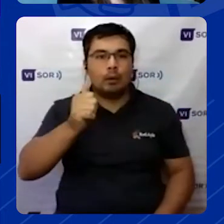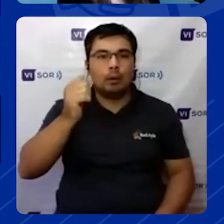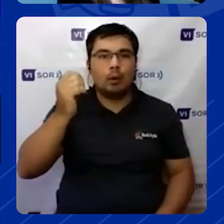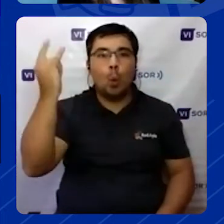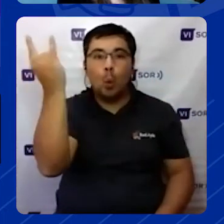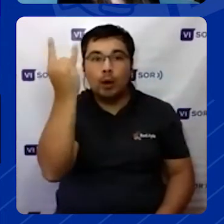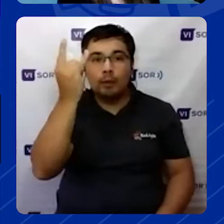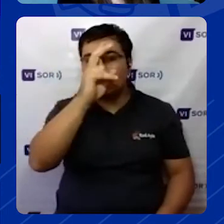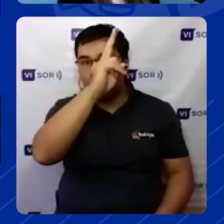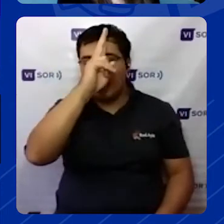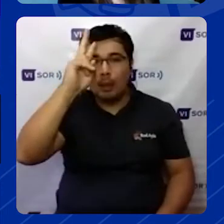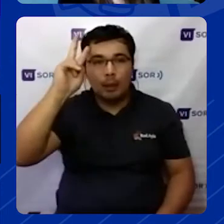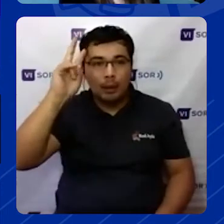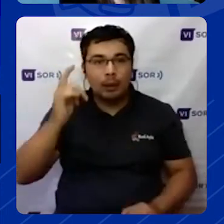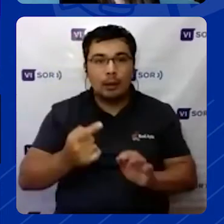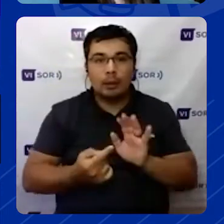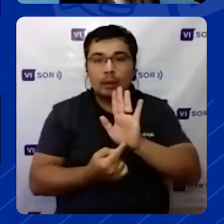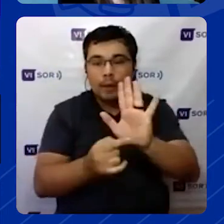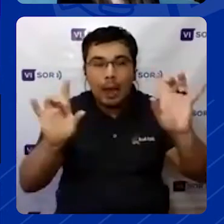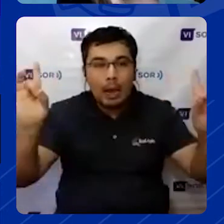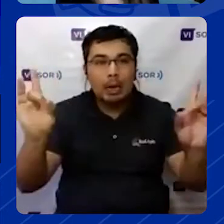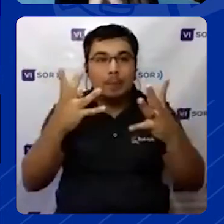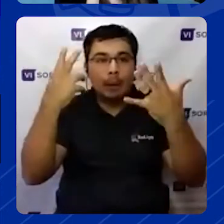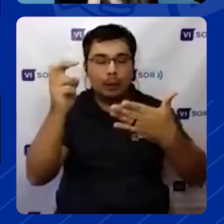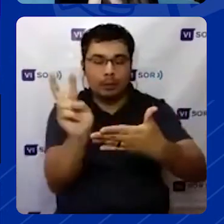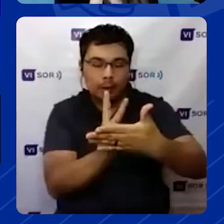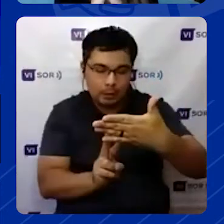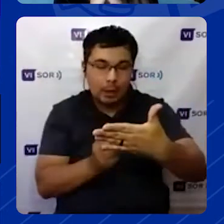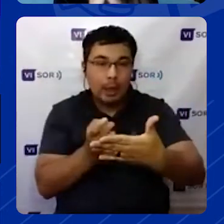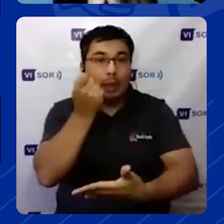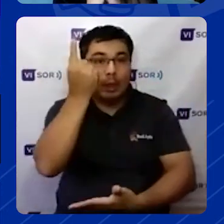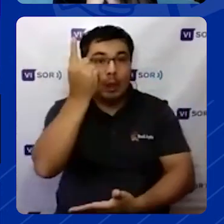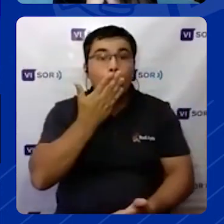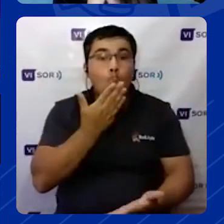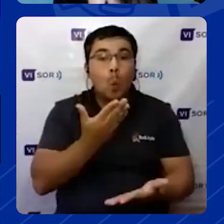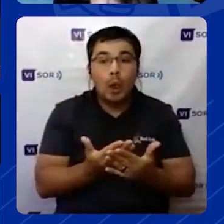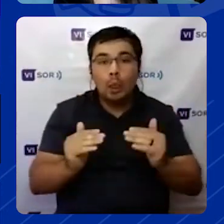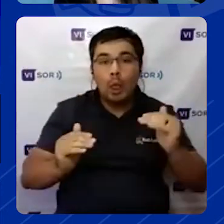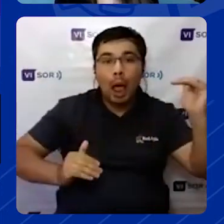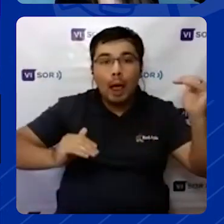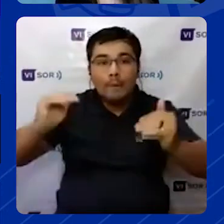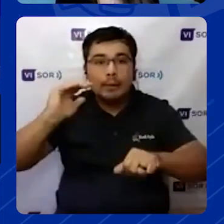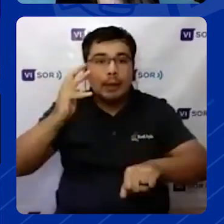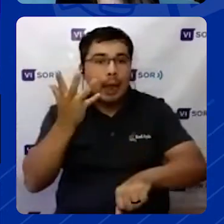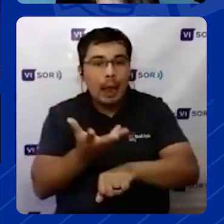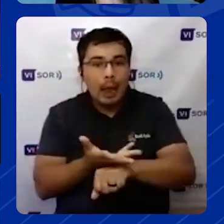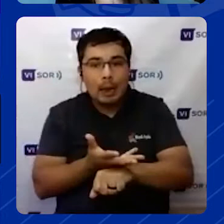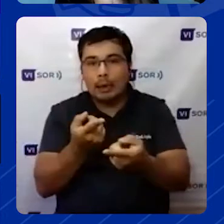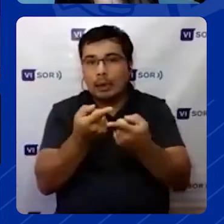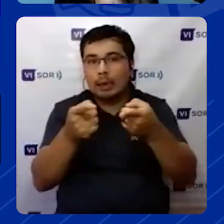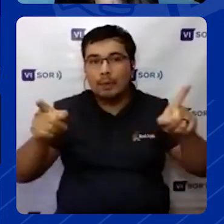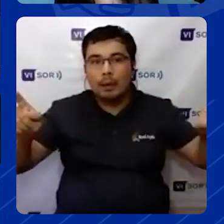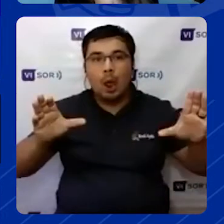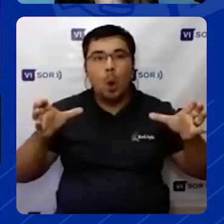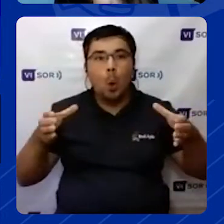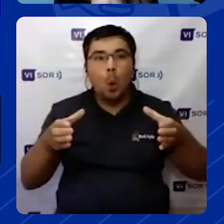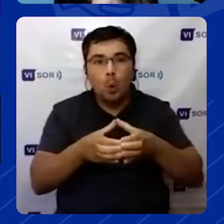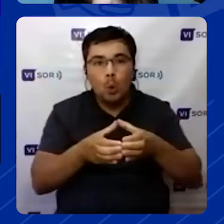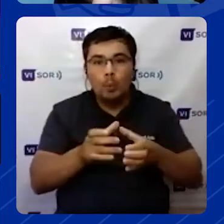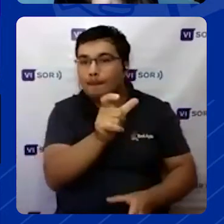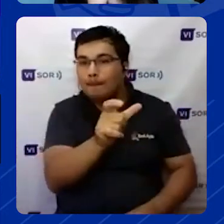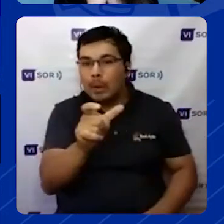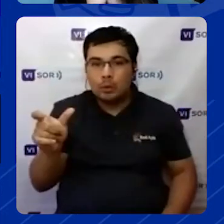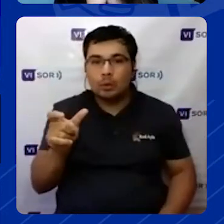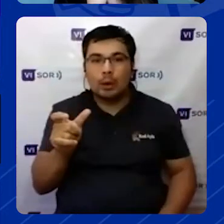impacto de la comprensión lectora cuando en un momento dado había determinados grupos, es decir, validadores, personas que participaban en